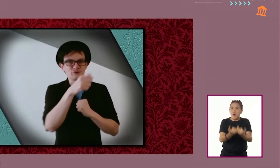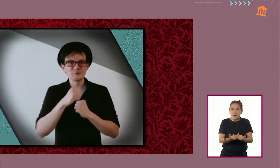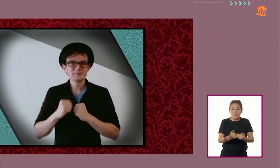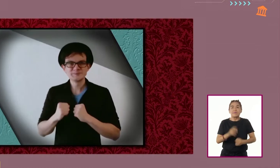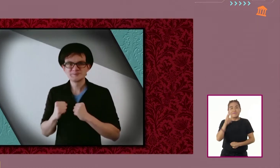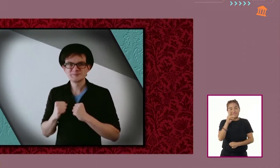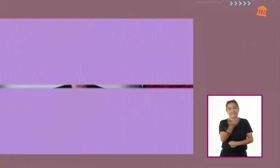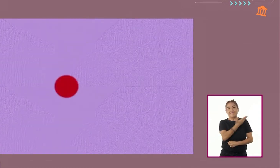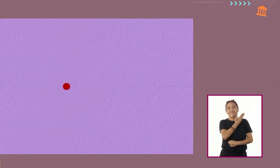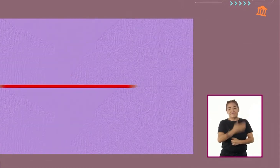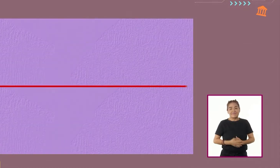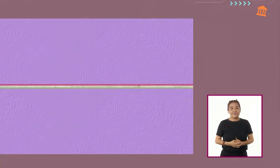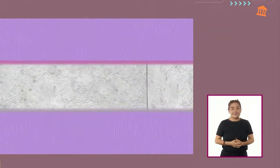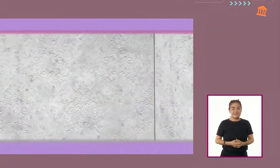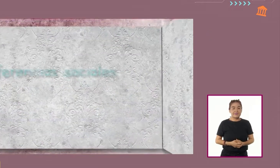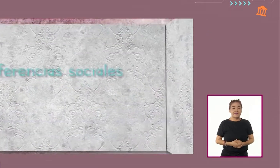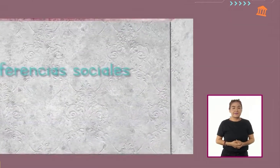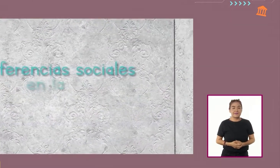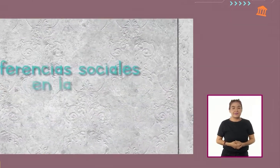Veámoslo.